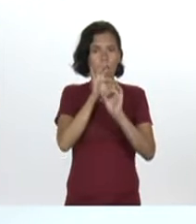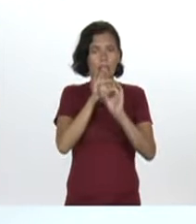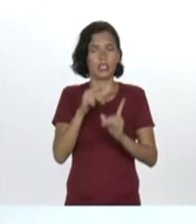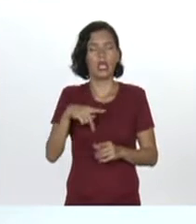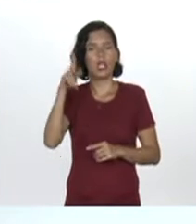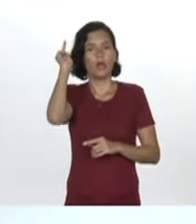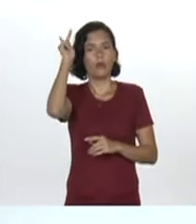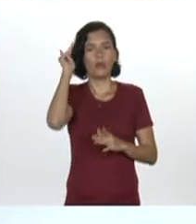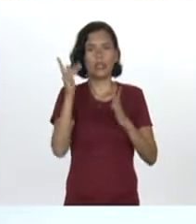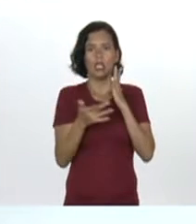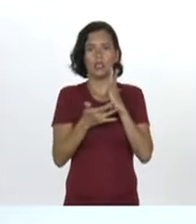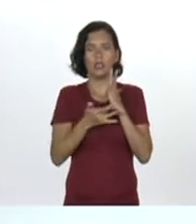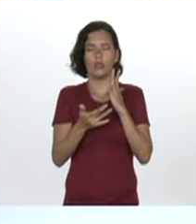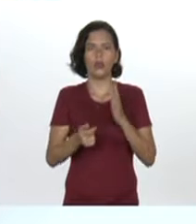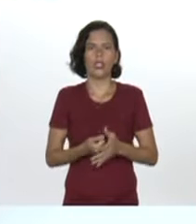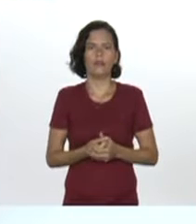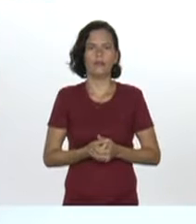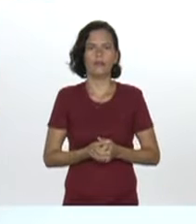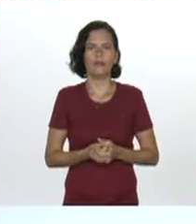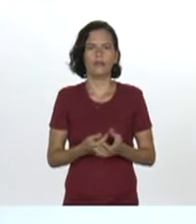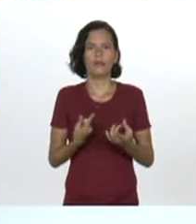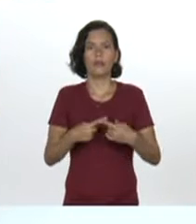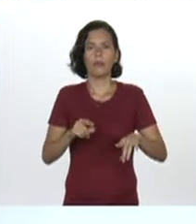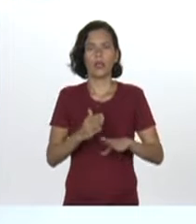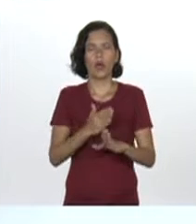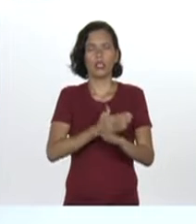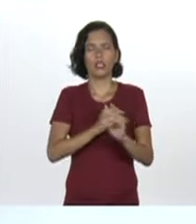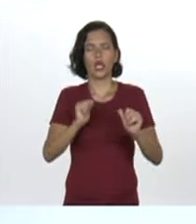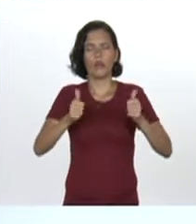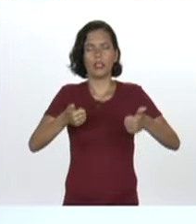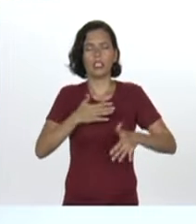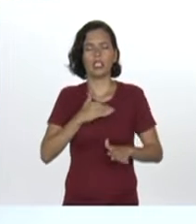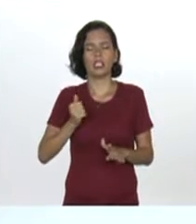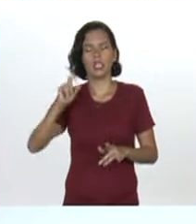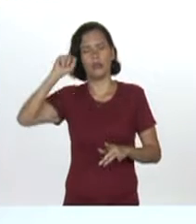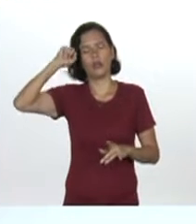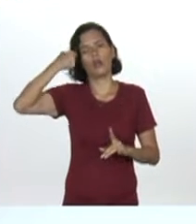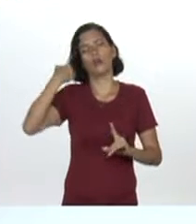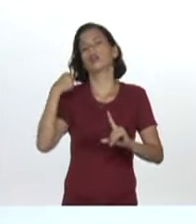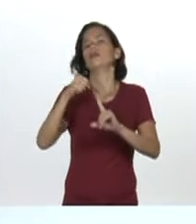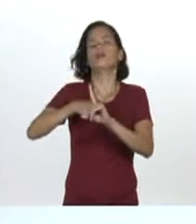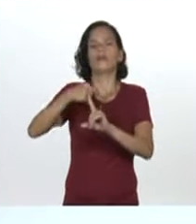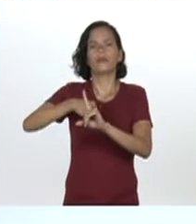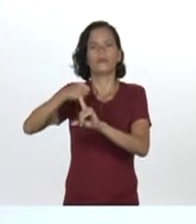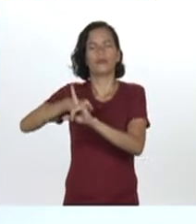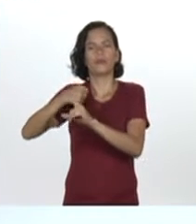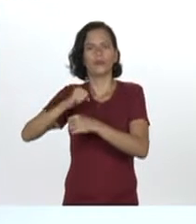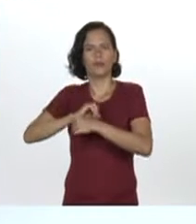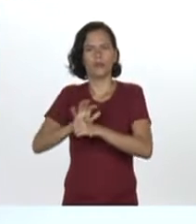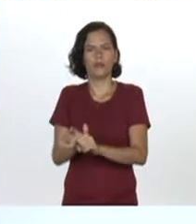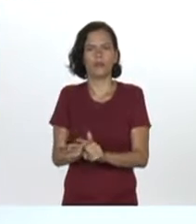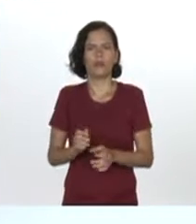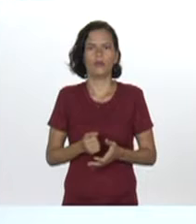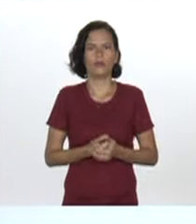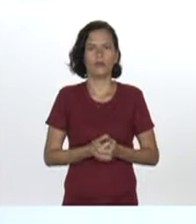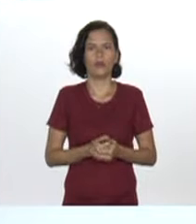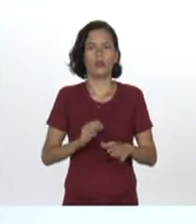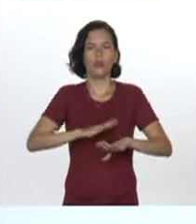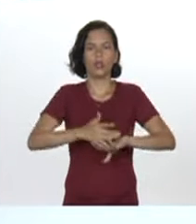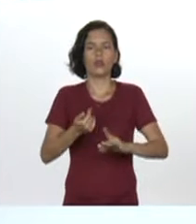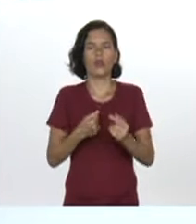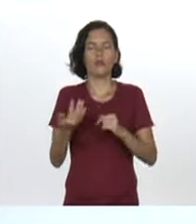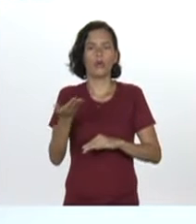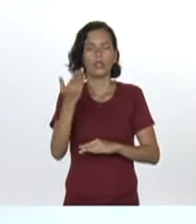especial y a los profesores del segmento TIP. Pero antes de comenzar, quisiéramos recordarles que seguimos en la batalla contra la COVID-19. Por eso